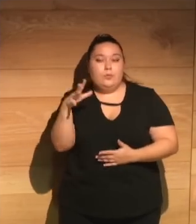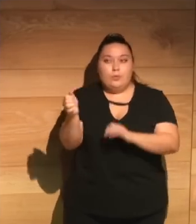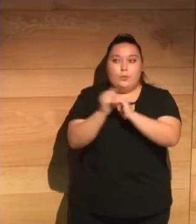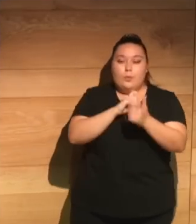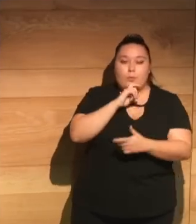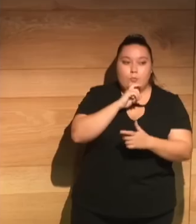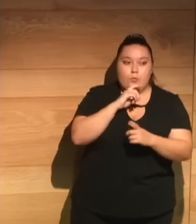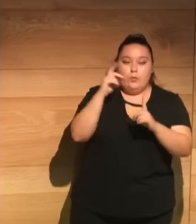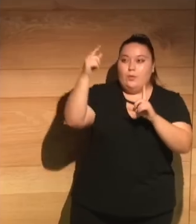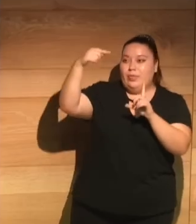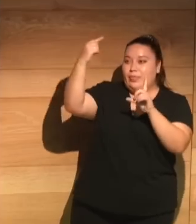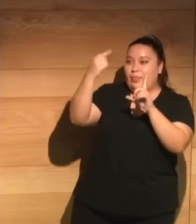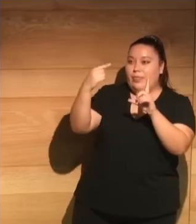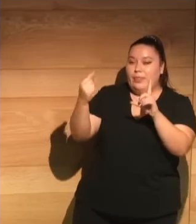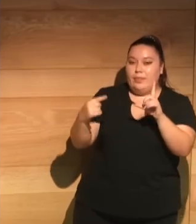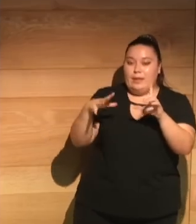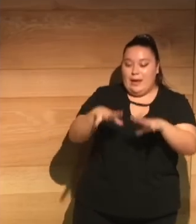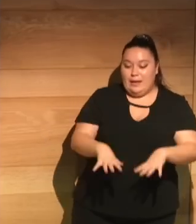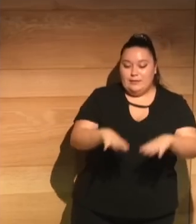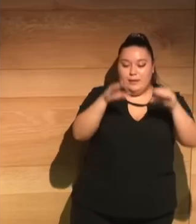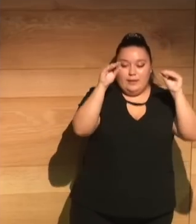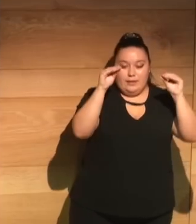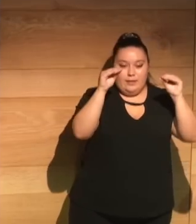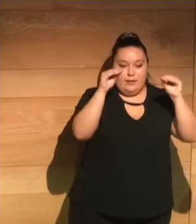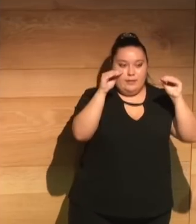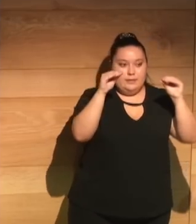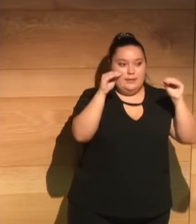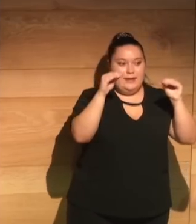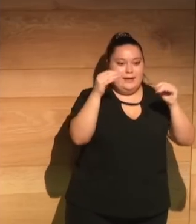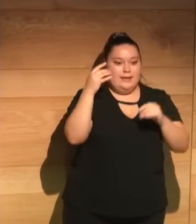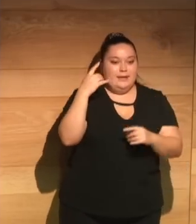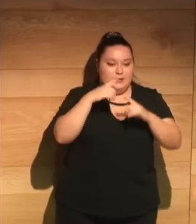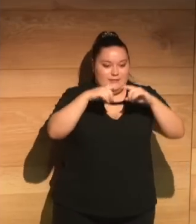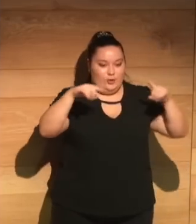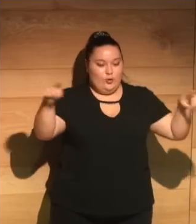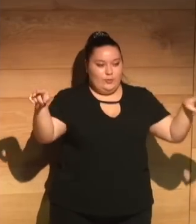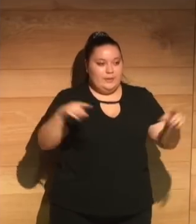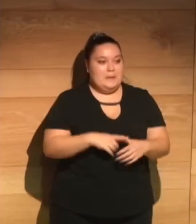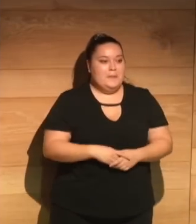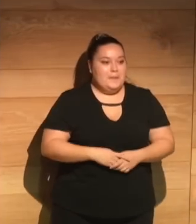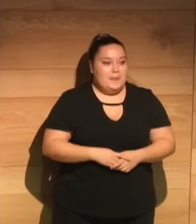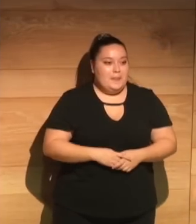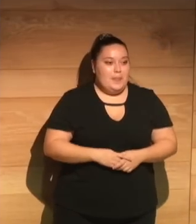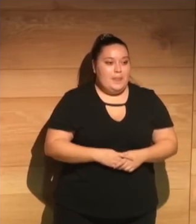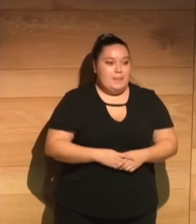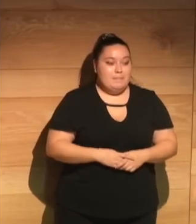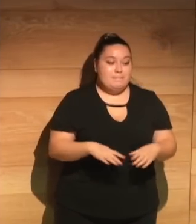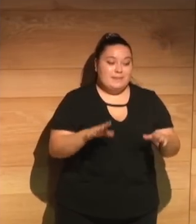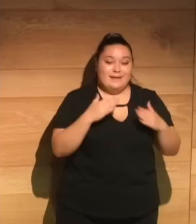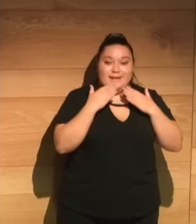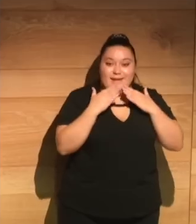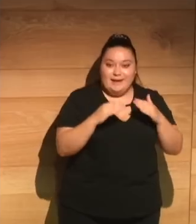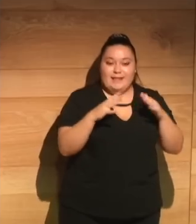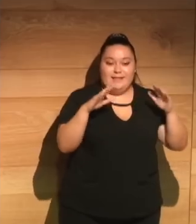el lápiz por encima de la catedral de Segovia que hemos representado dentro de la cámara oscura, si yo